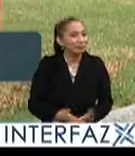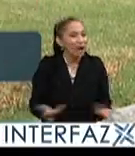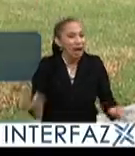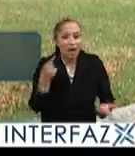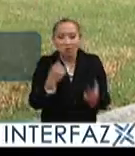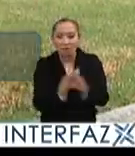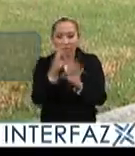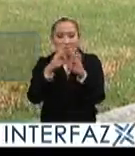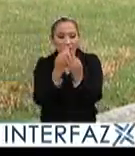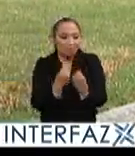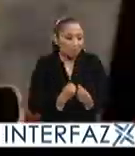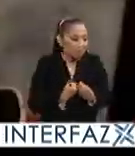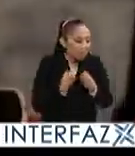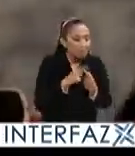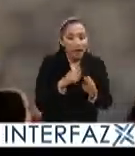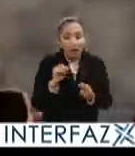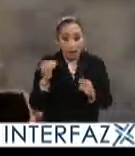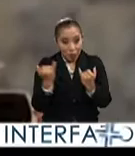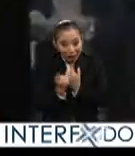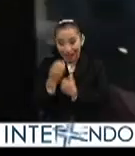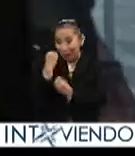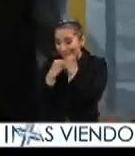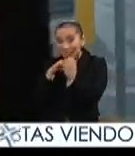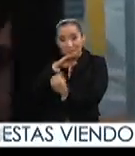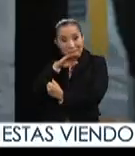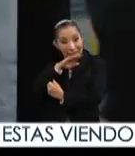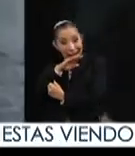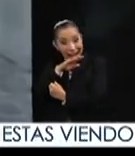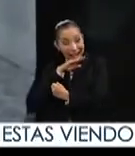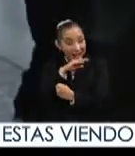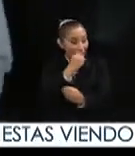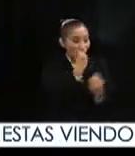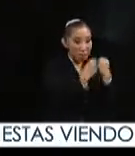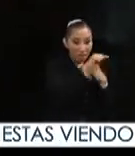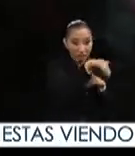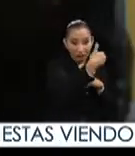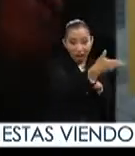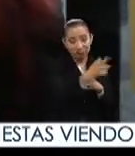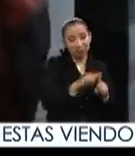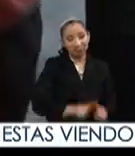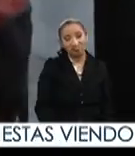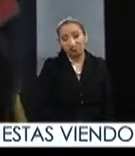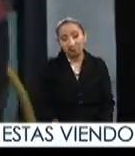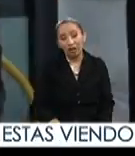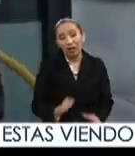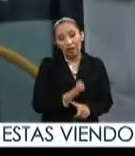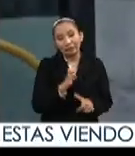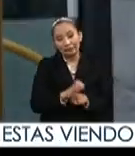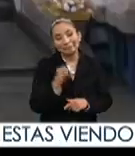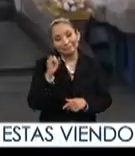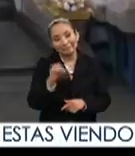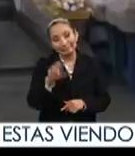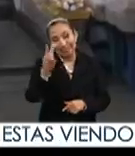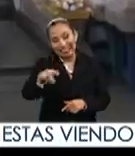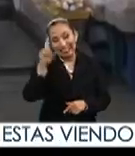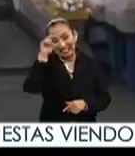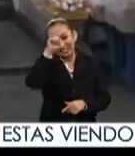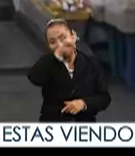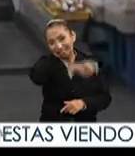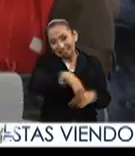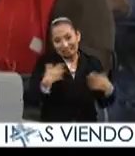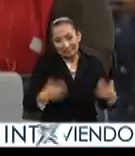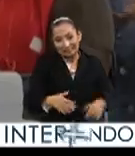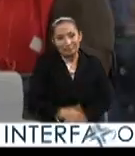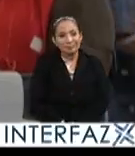a una nueva forma de vida. No es lo mismo la comida de mamá que la comida fuera de casa, entonces sí fue un poco